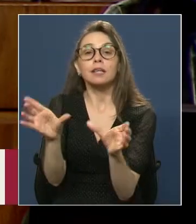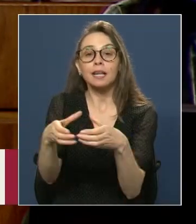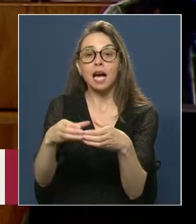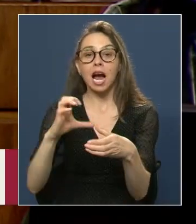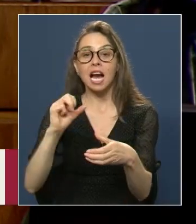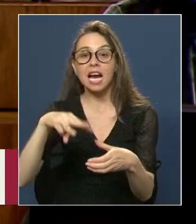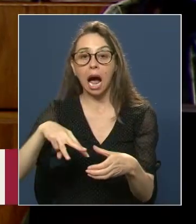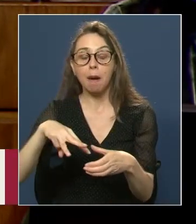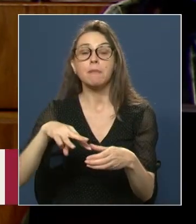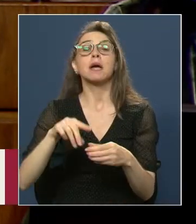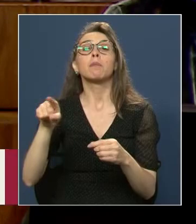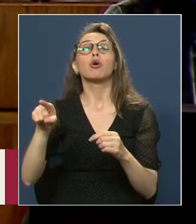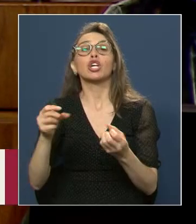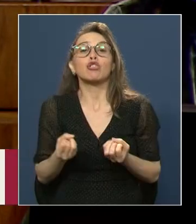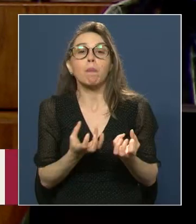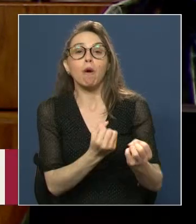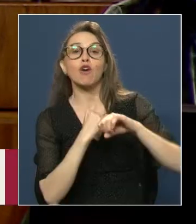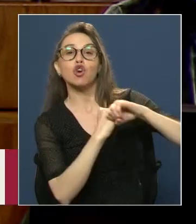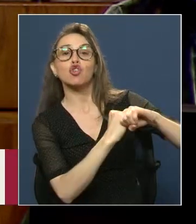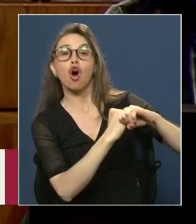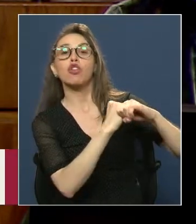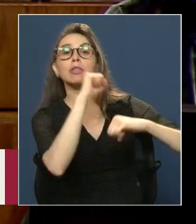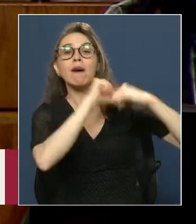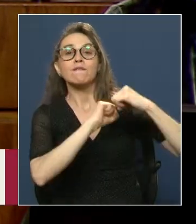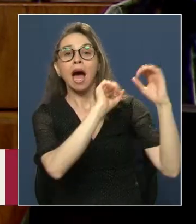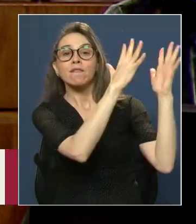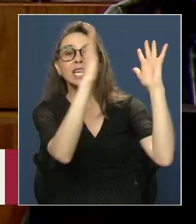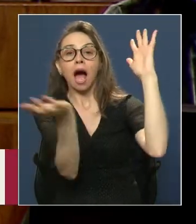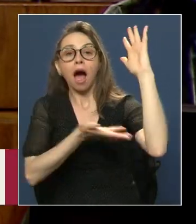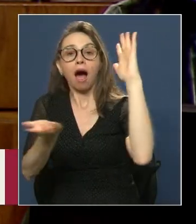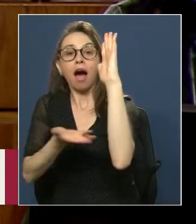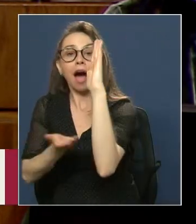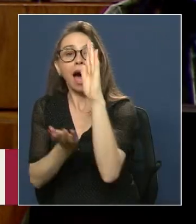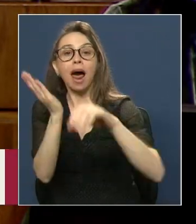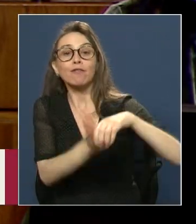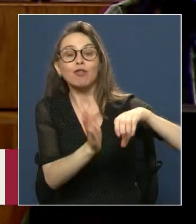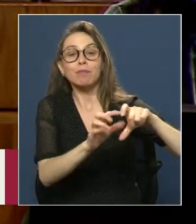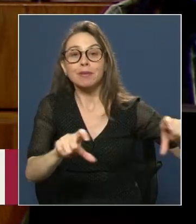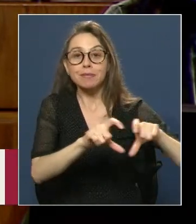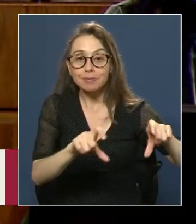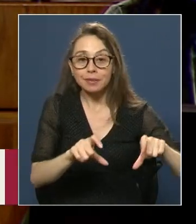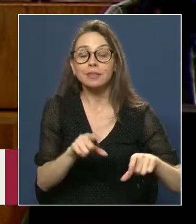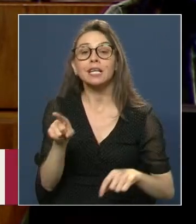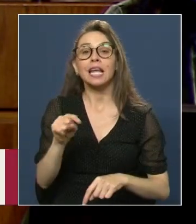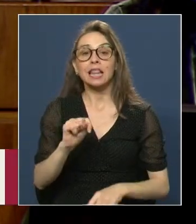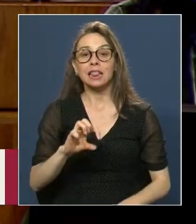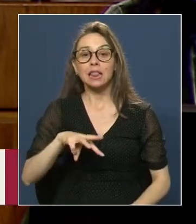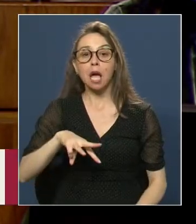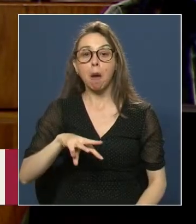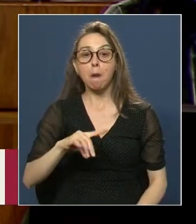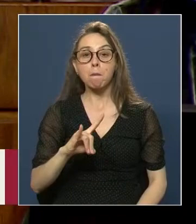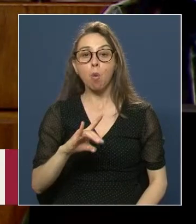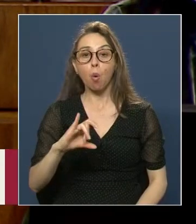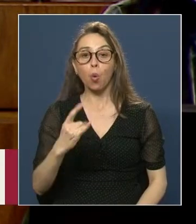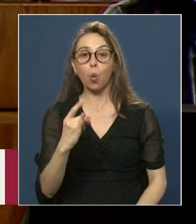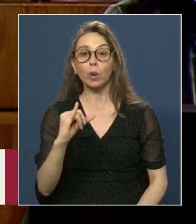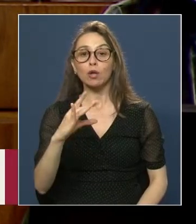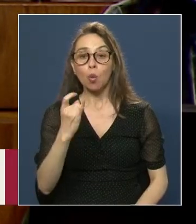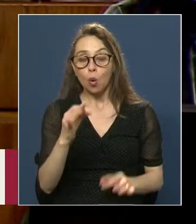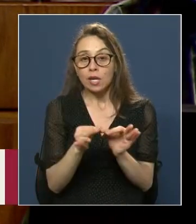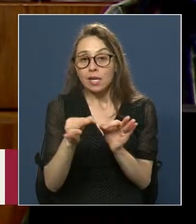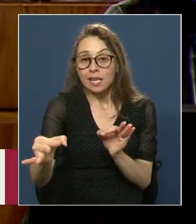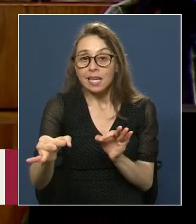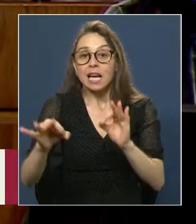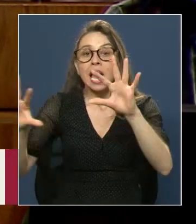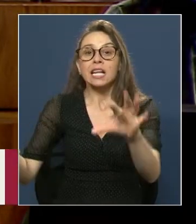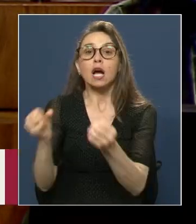con Temucuicui, territorio recuperado por el pueblo mapuche, quienes son quienes lideran